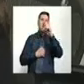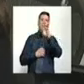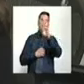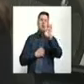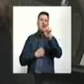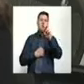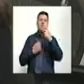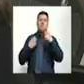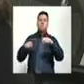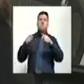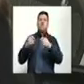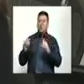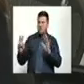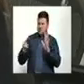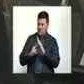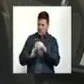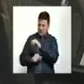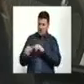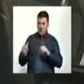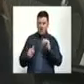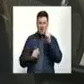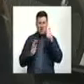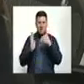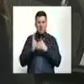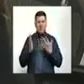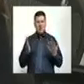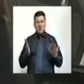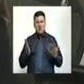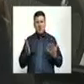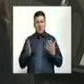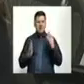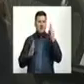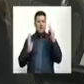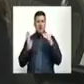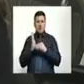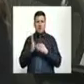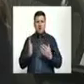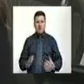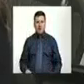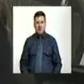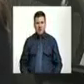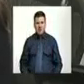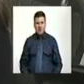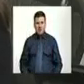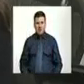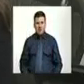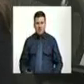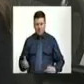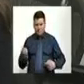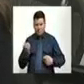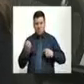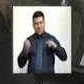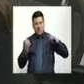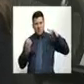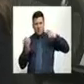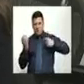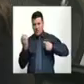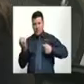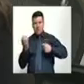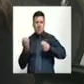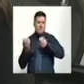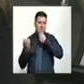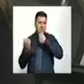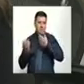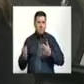a entregar 7.000 armas, entonces ¿qué se hacen los otros 3.000 fusiles? ¿Qué pasa con los misiles tierra-aire de los que se tenía